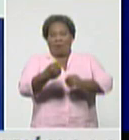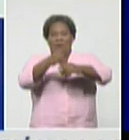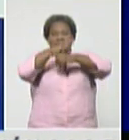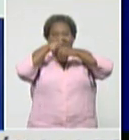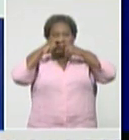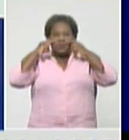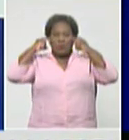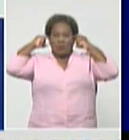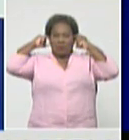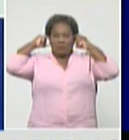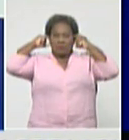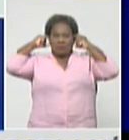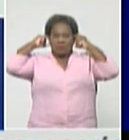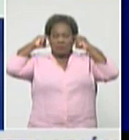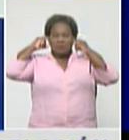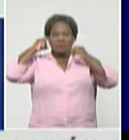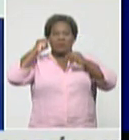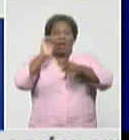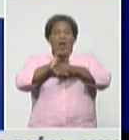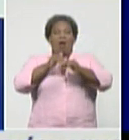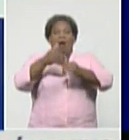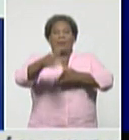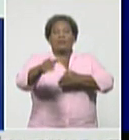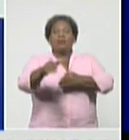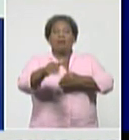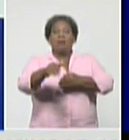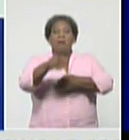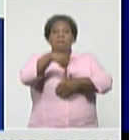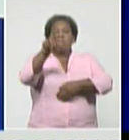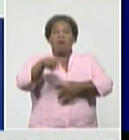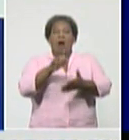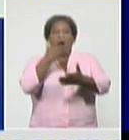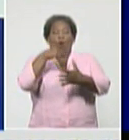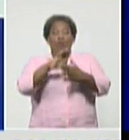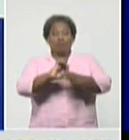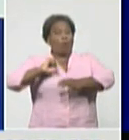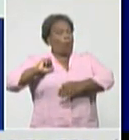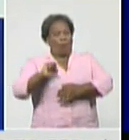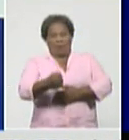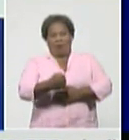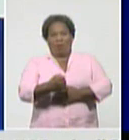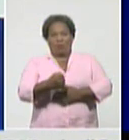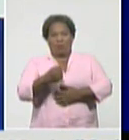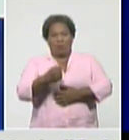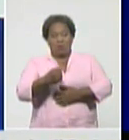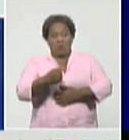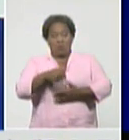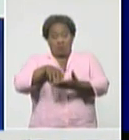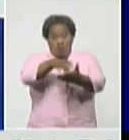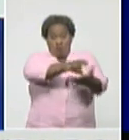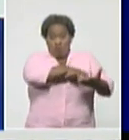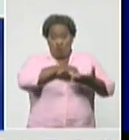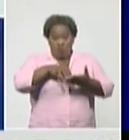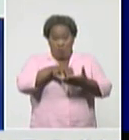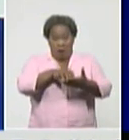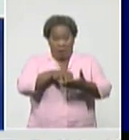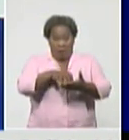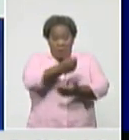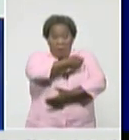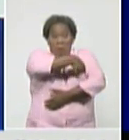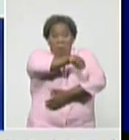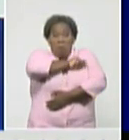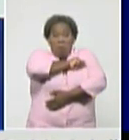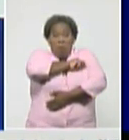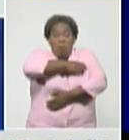a partir del próximo 1 de agosto. Esto, como se explica ahí, es una orden,